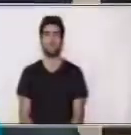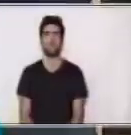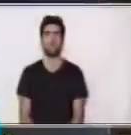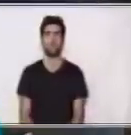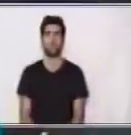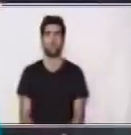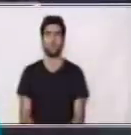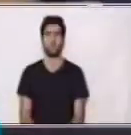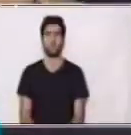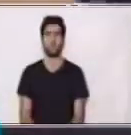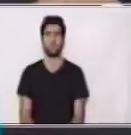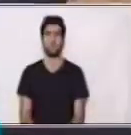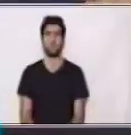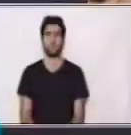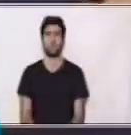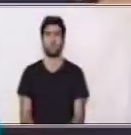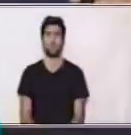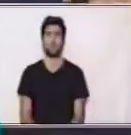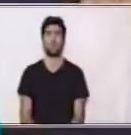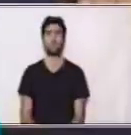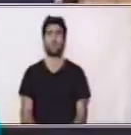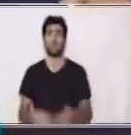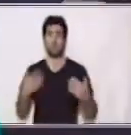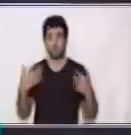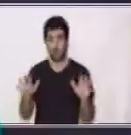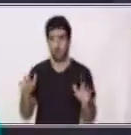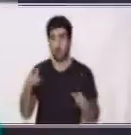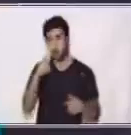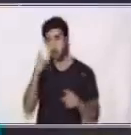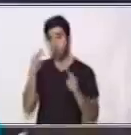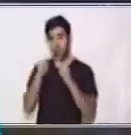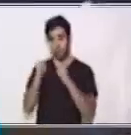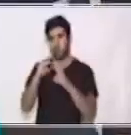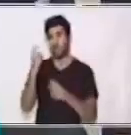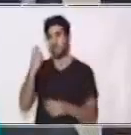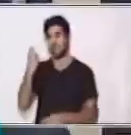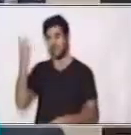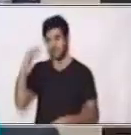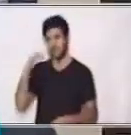Solución. Aplicando nuestras reglas que ya conocemos,